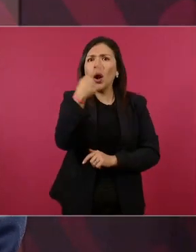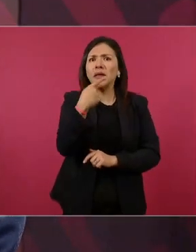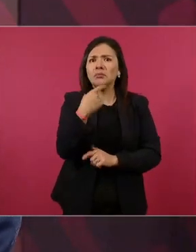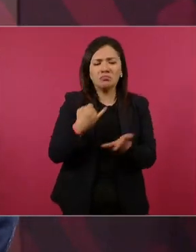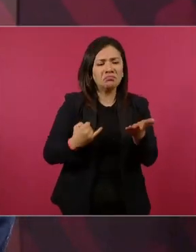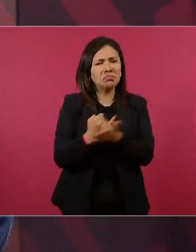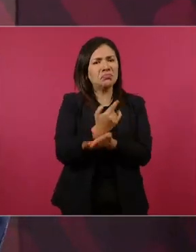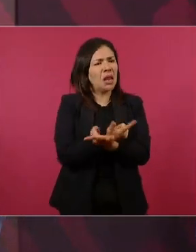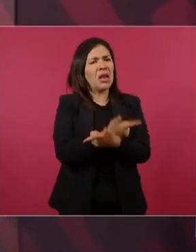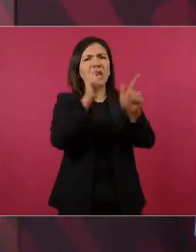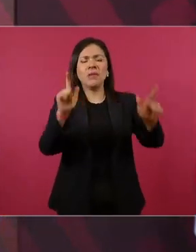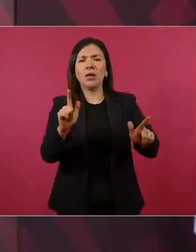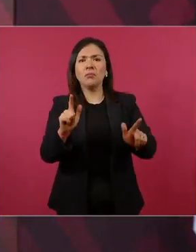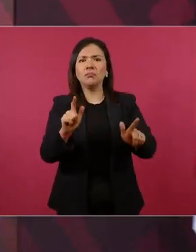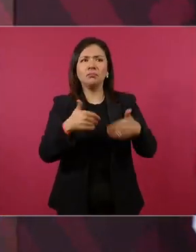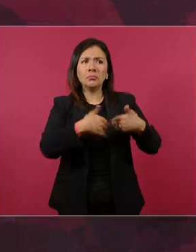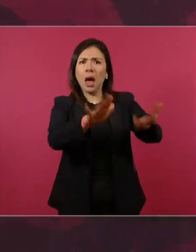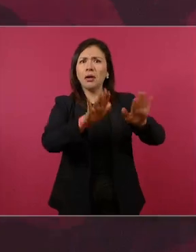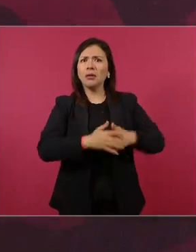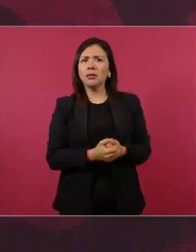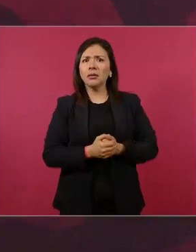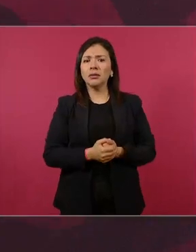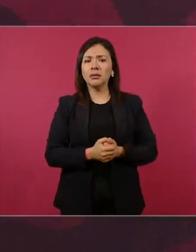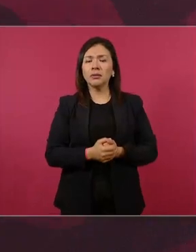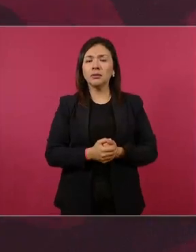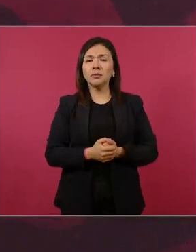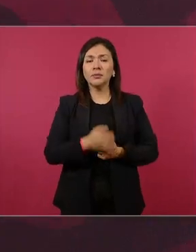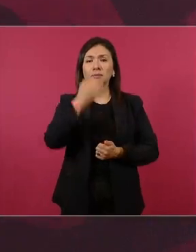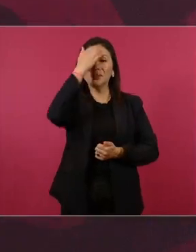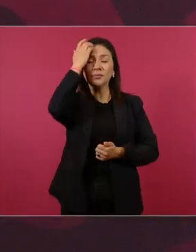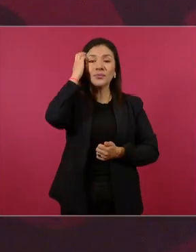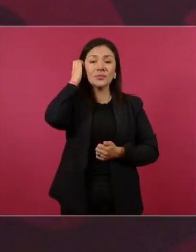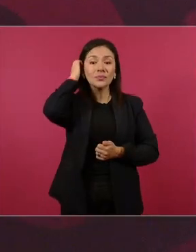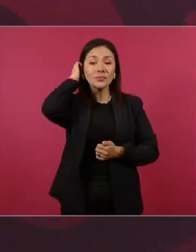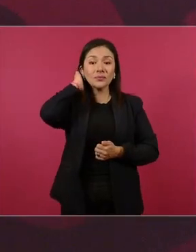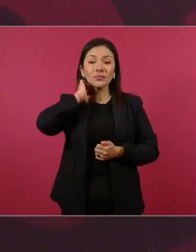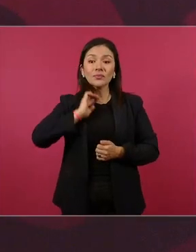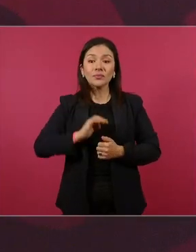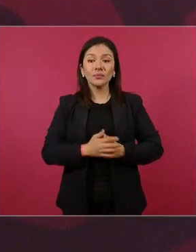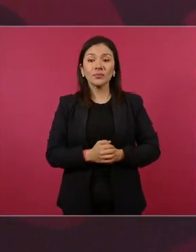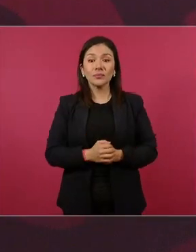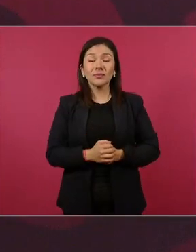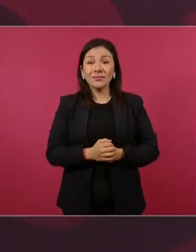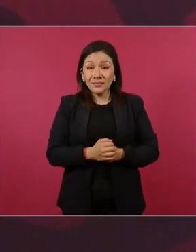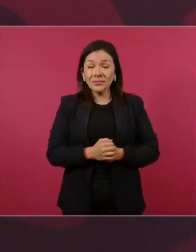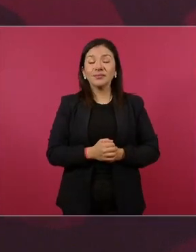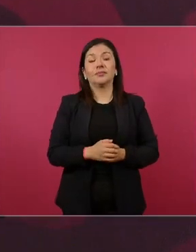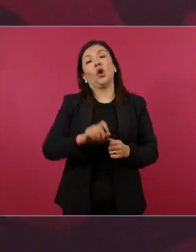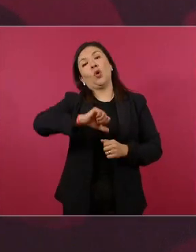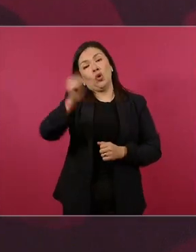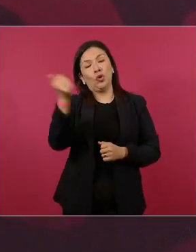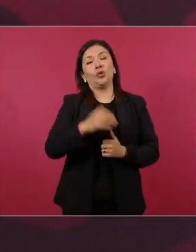Lo detienen y en 24 horas para afuera. El hijo de